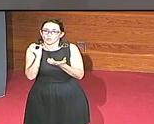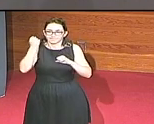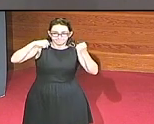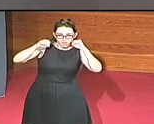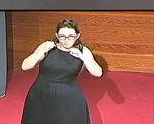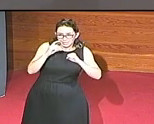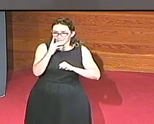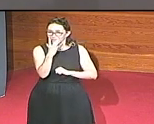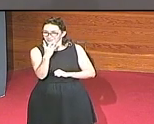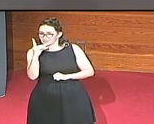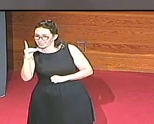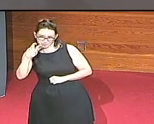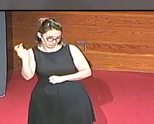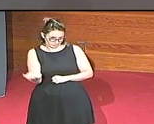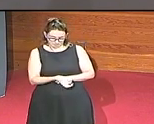3d etcétera